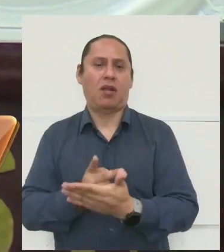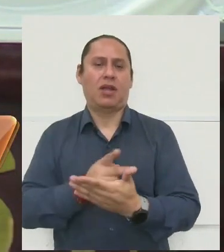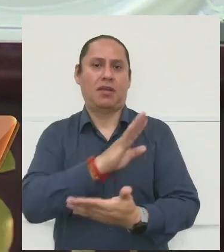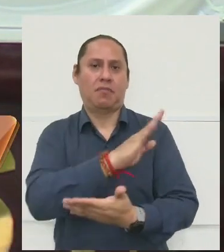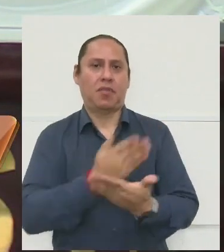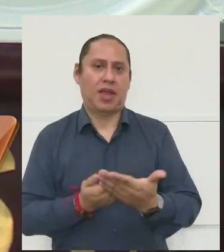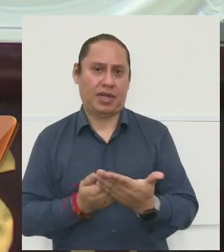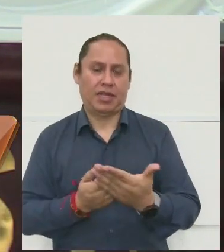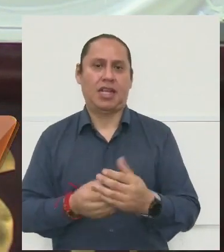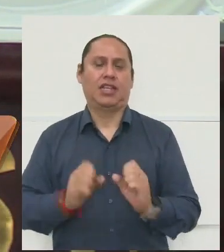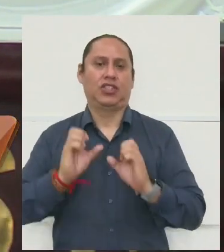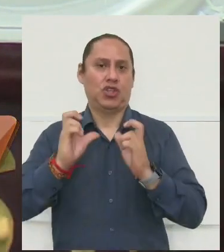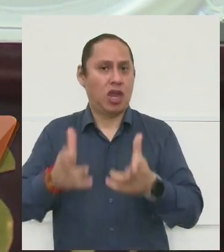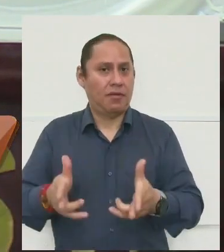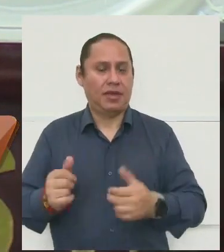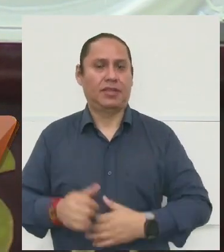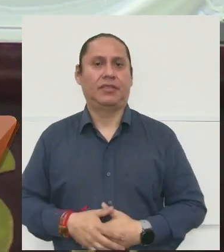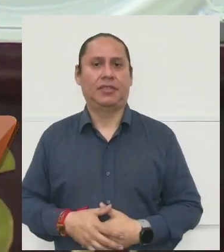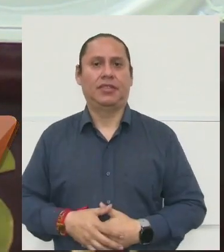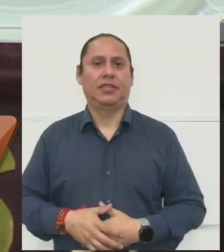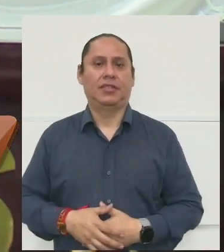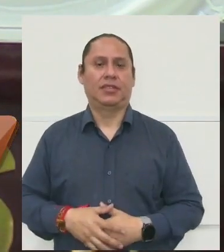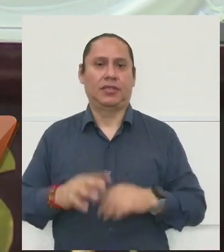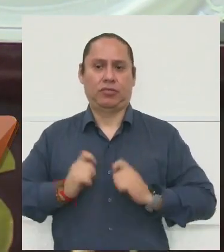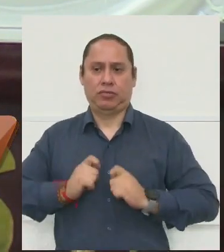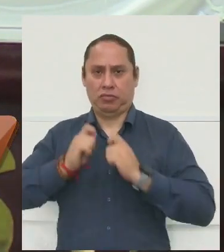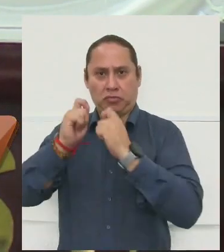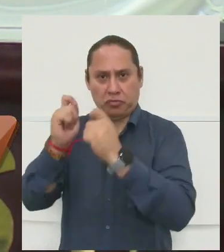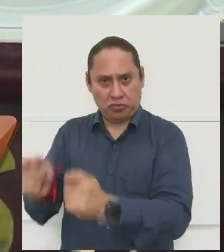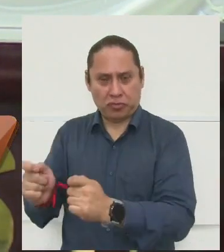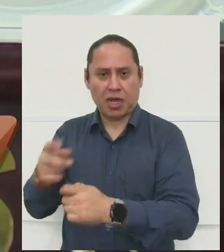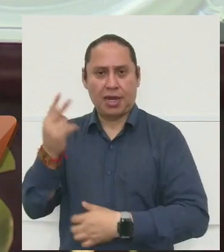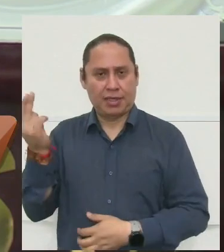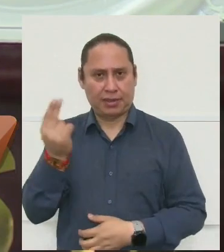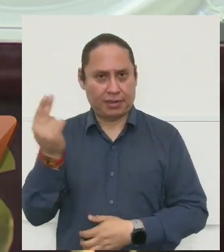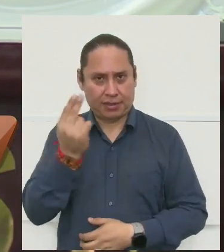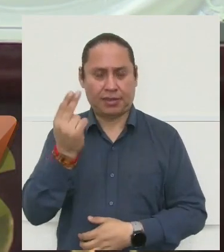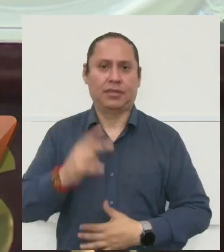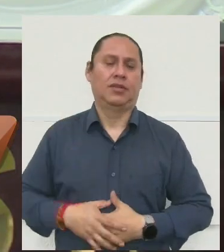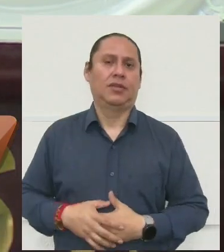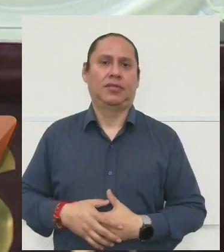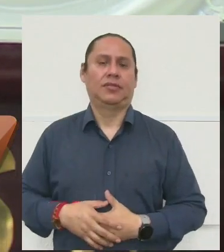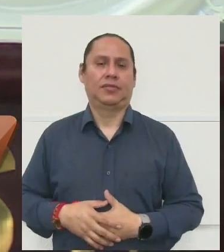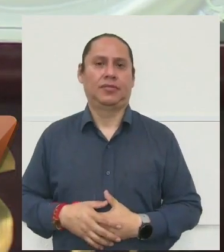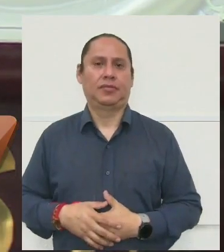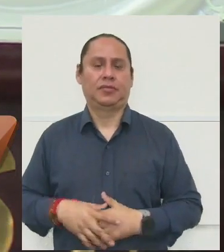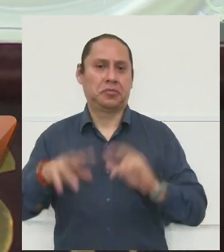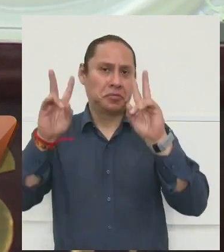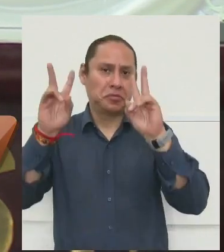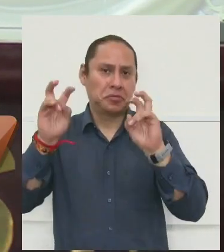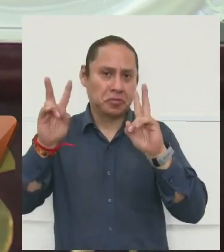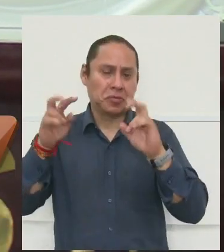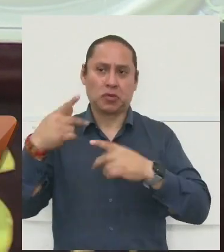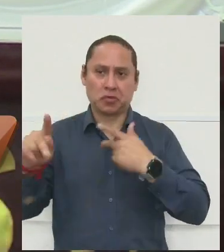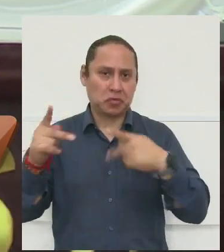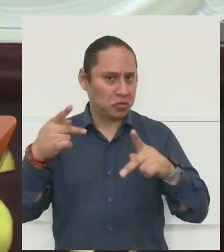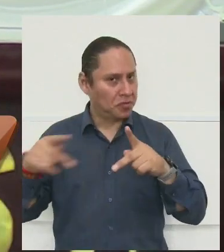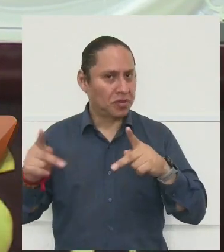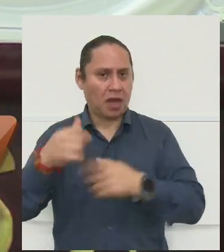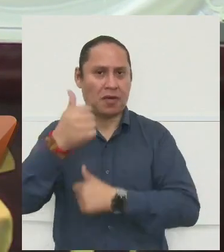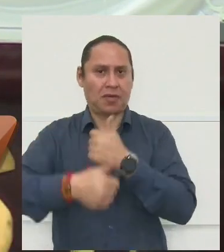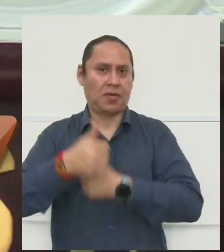bienestar Chiapas a que se otorguen facilidades necesarias en el ámbito de sus respectivas